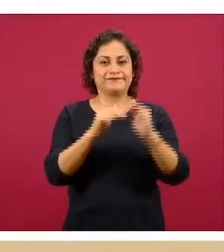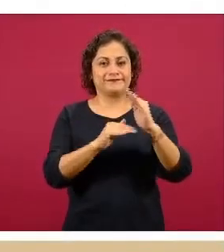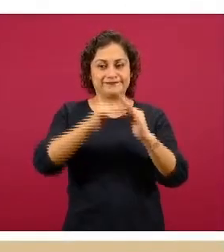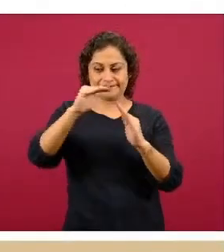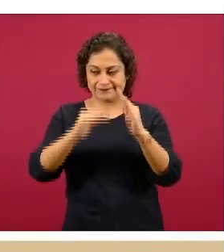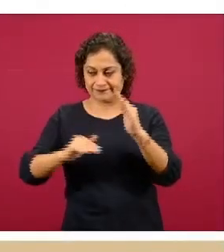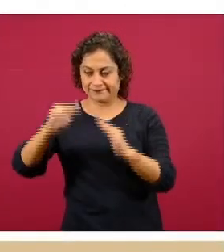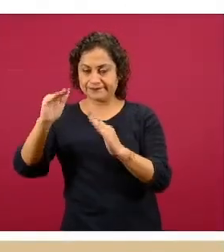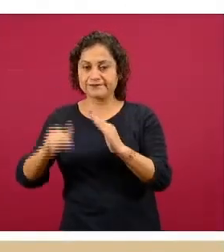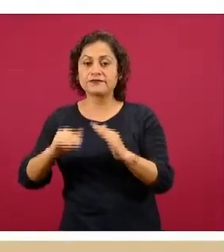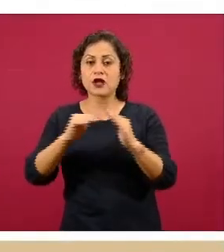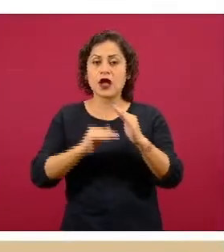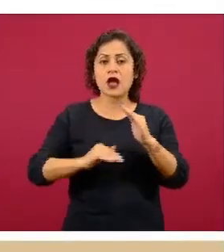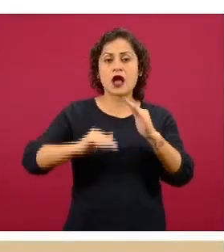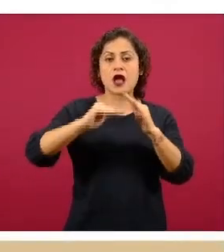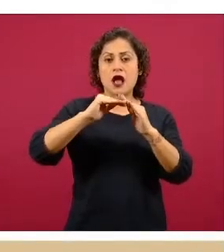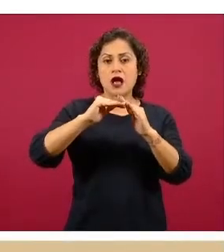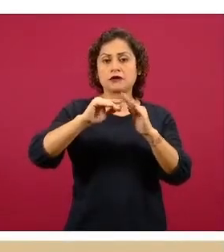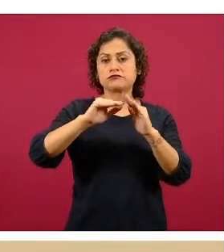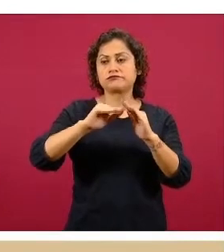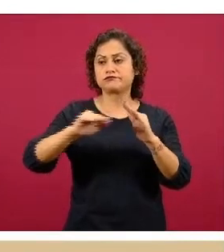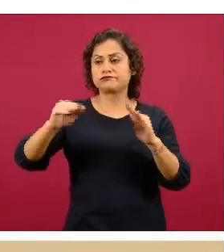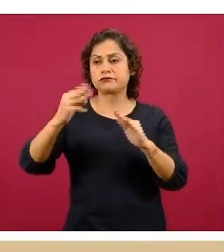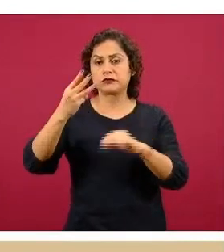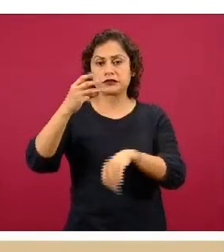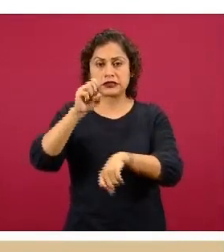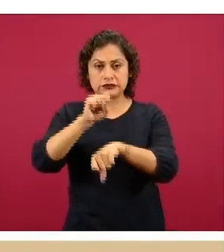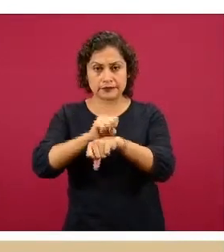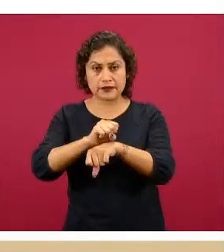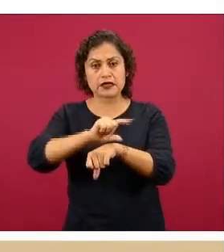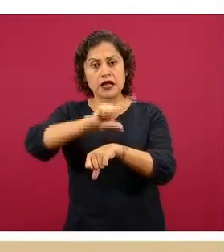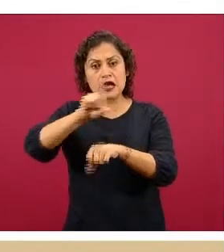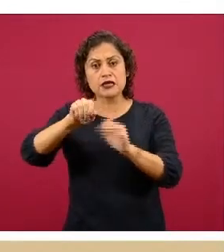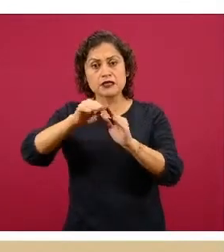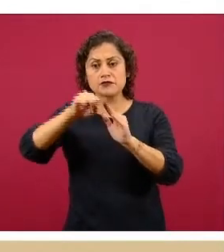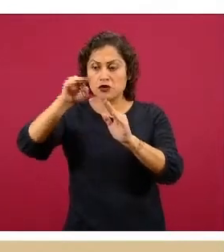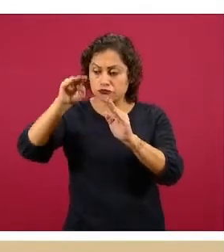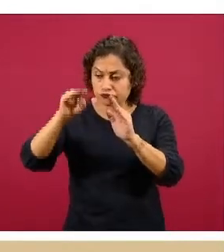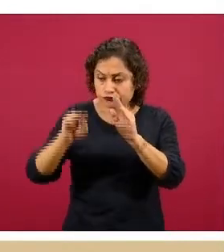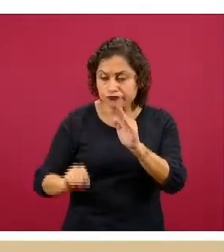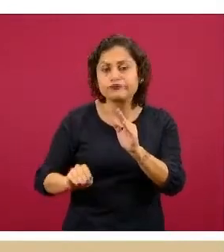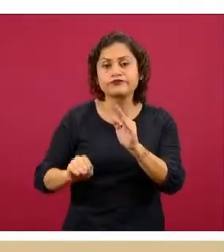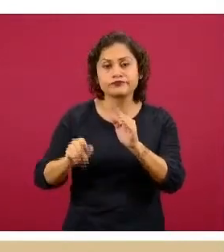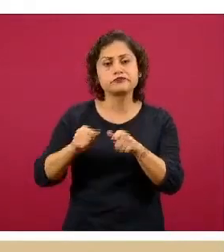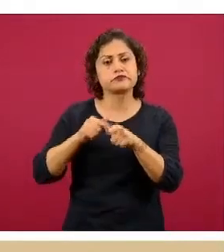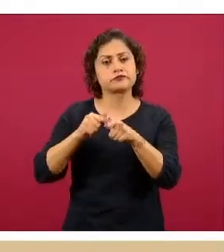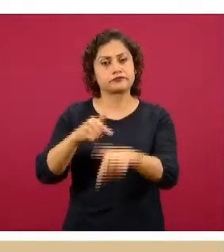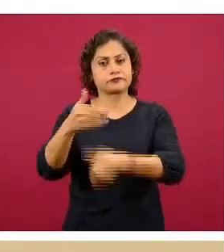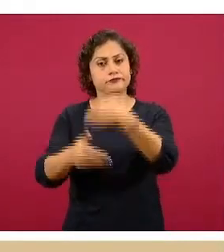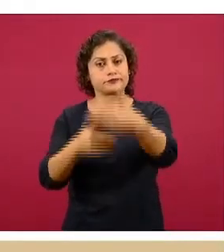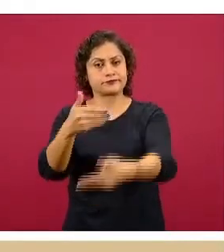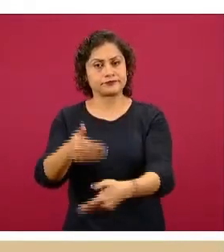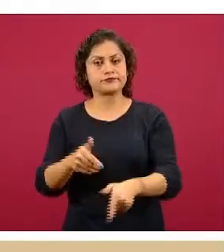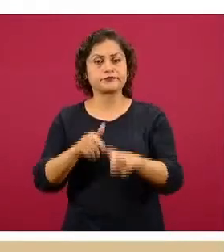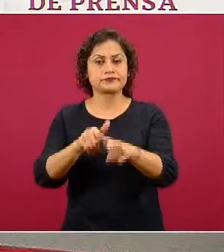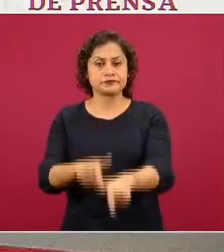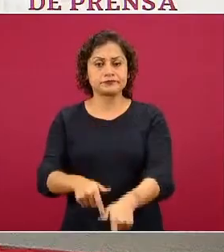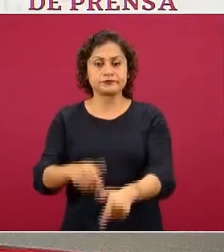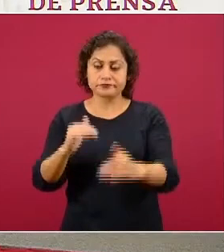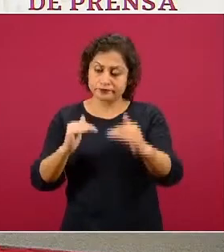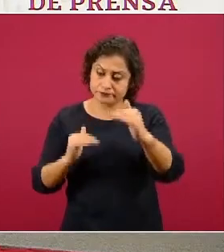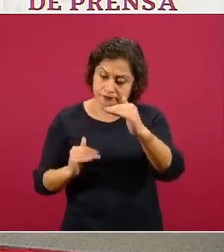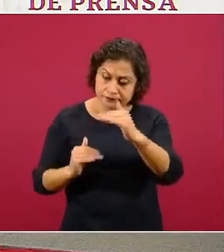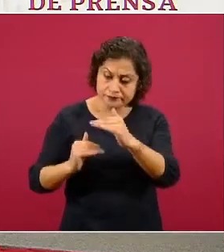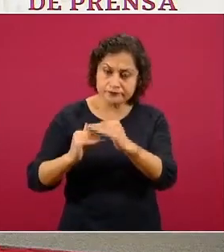tal vez una pequeña meseta de 3 semanas, pero a partir de ahí con un descenso prácticamente continuo y ya muy cercano a los